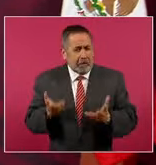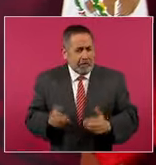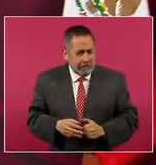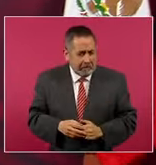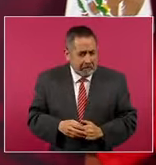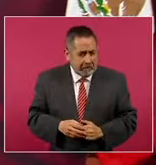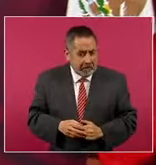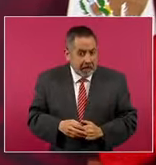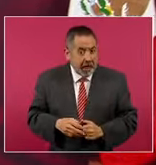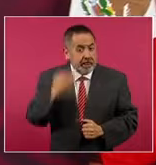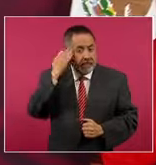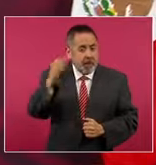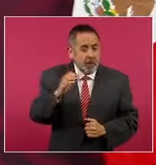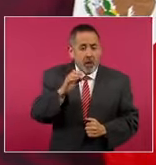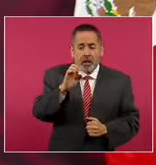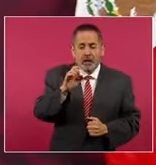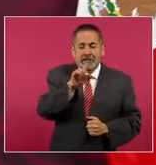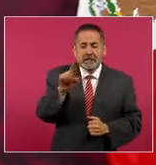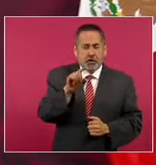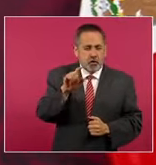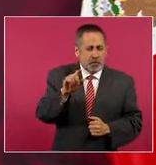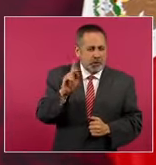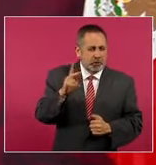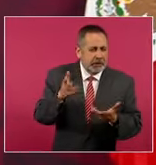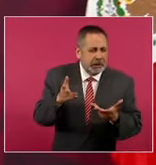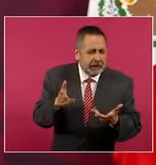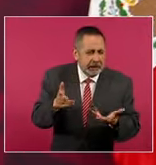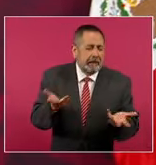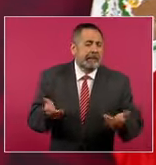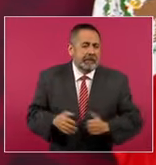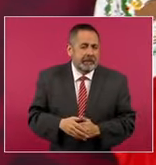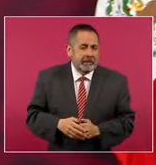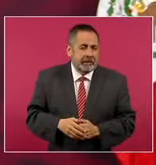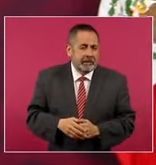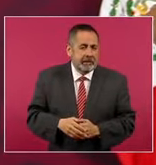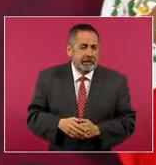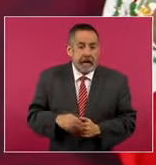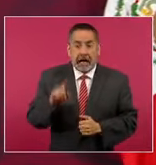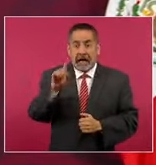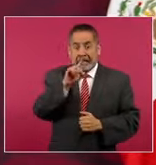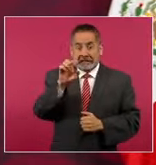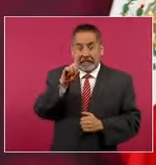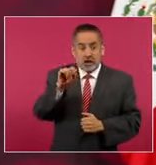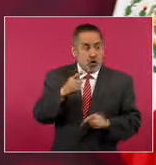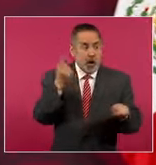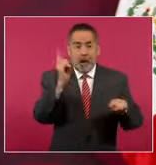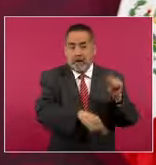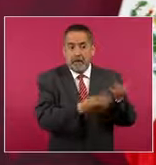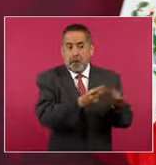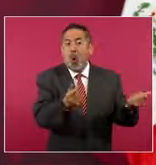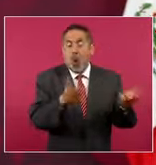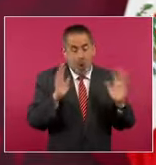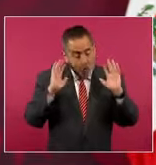con Zedillo, bueno, Zedillo los desapareció,